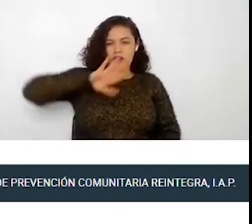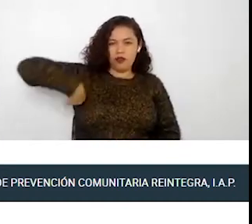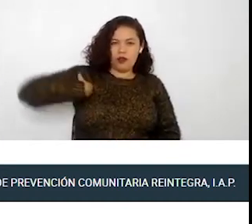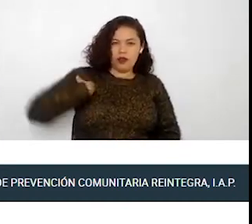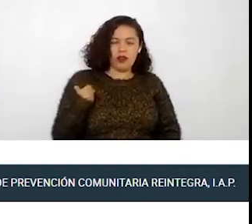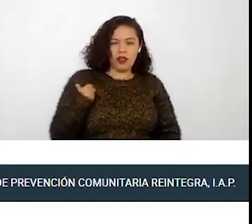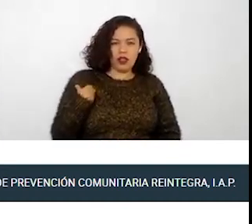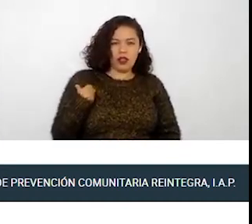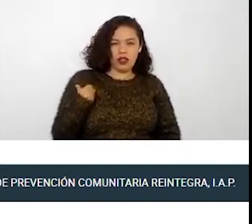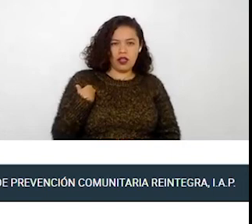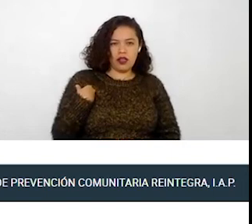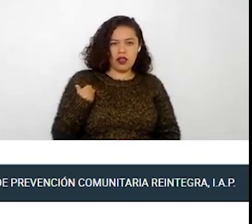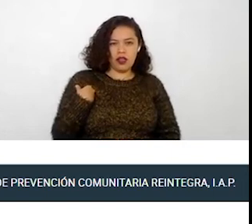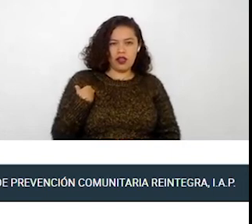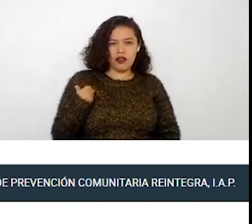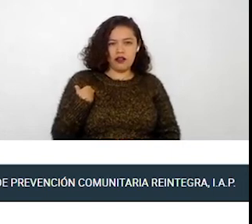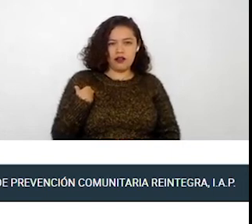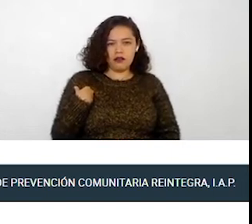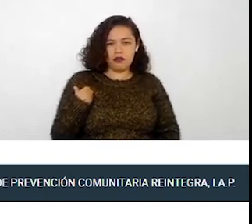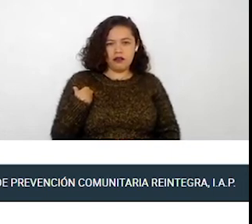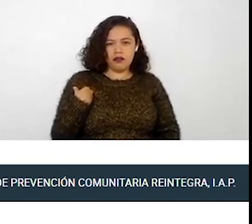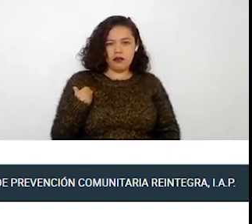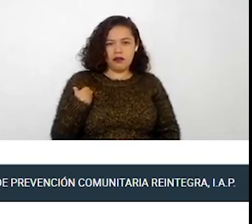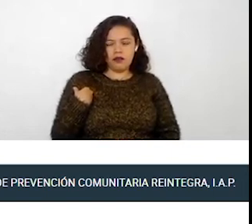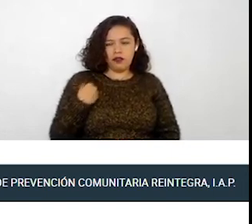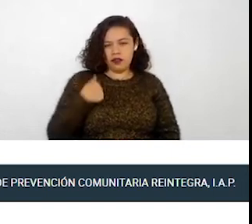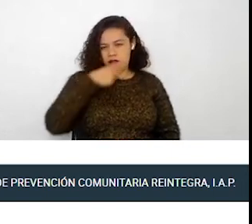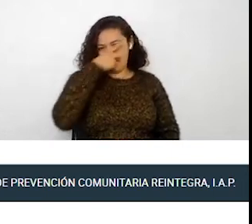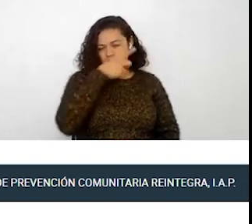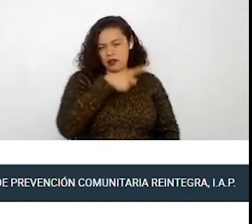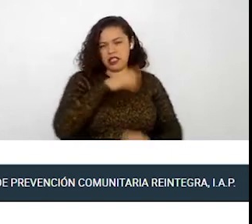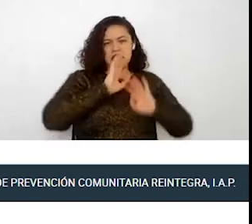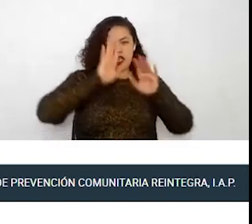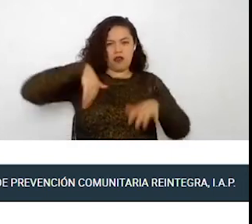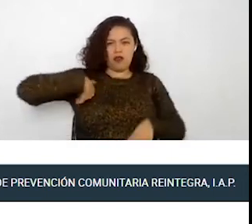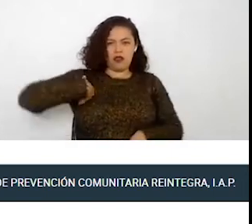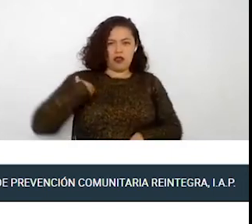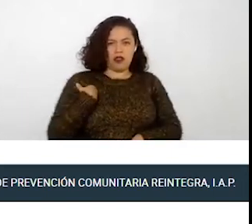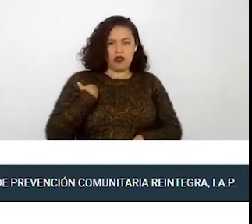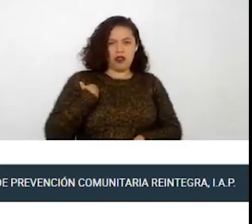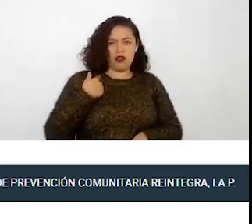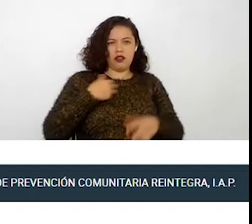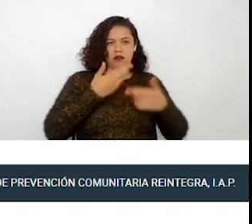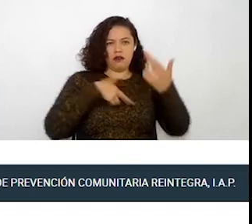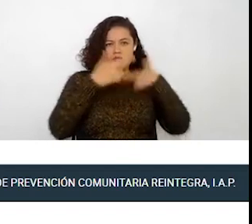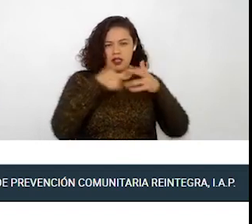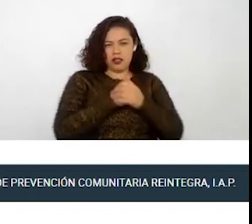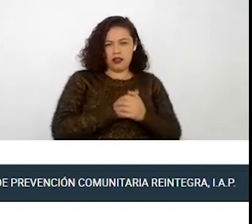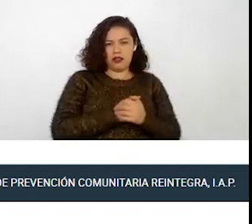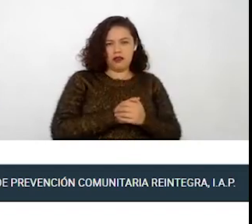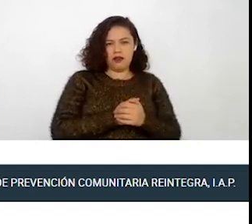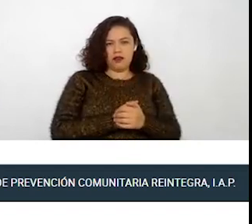esas personas guardar y me dice aquí ya se guardó me voy a regresar